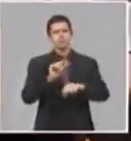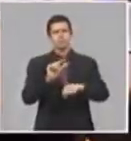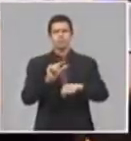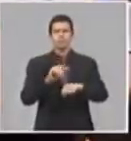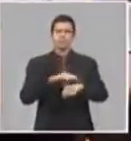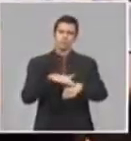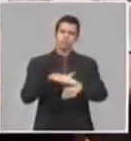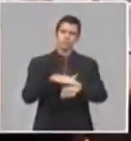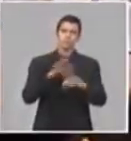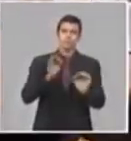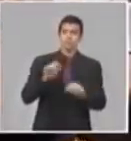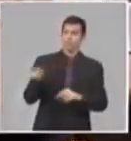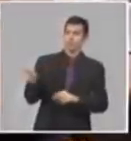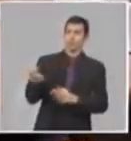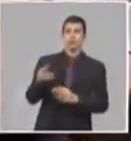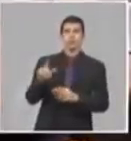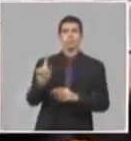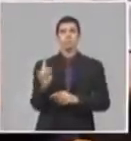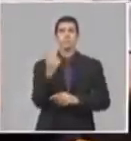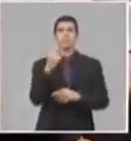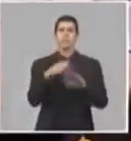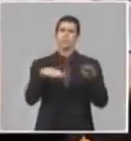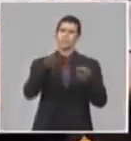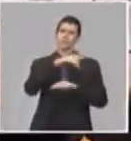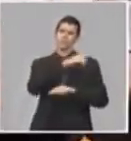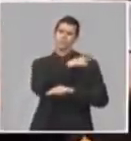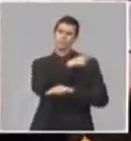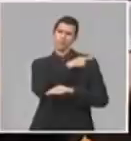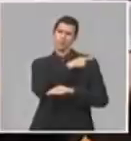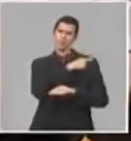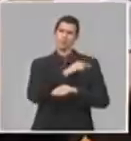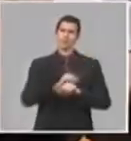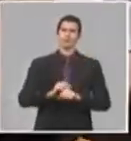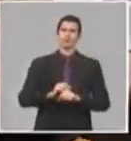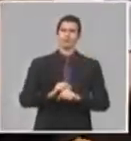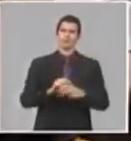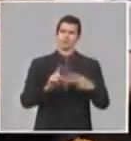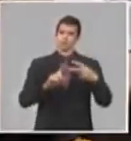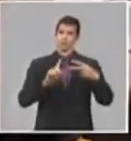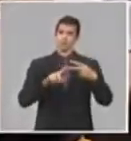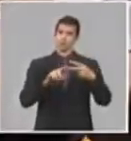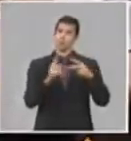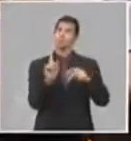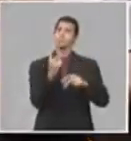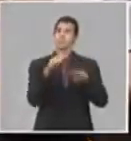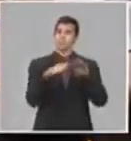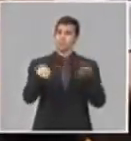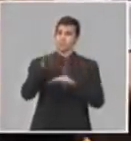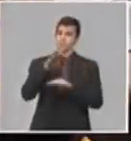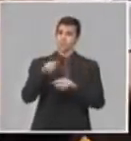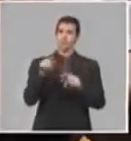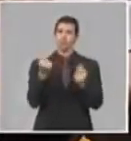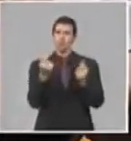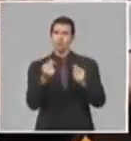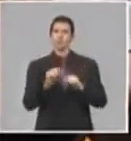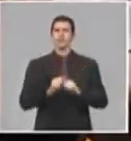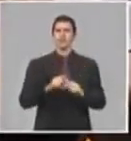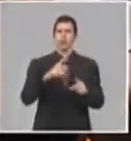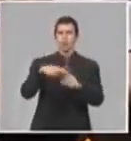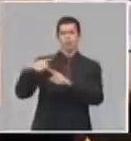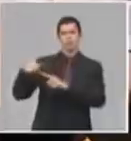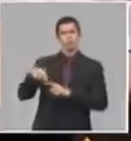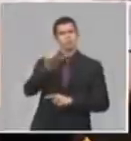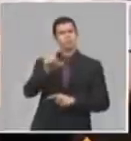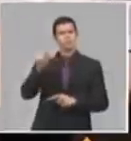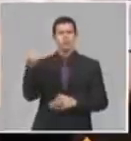nos acompaña acá el primer ministro, compañero viceprimer ministro, compañero Alejandro, ministro de Economía, compañero Rodrigo, como tú lo presentaste,